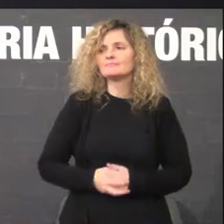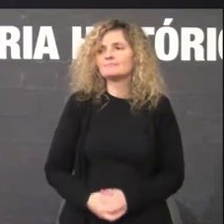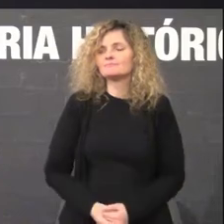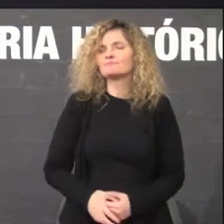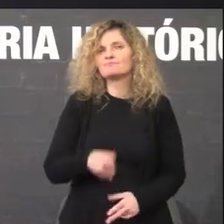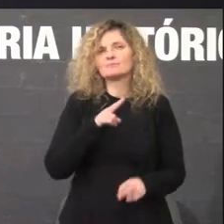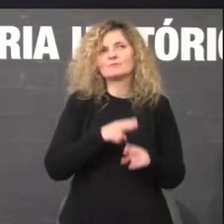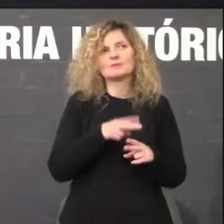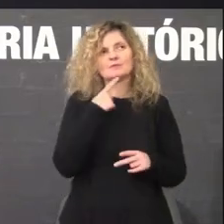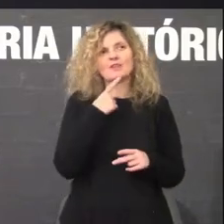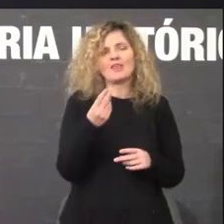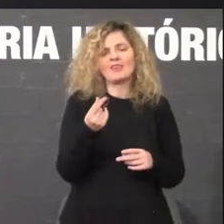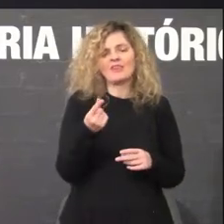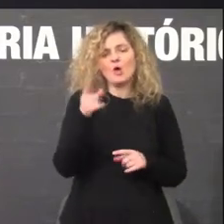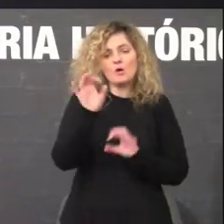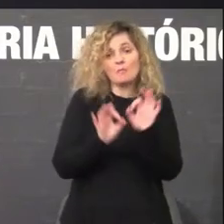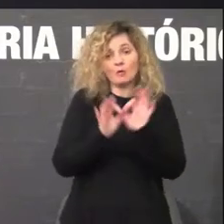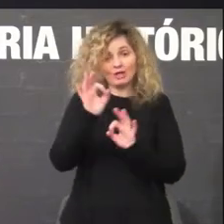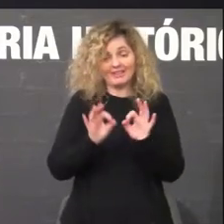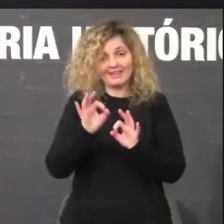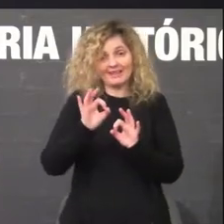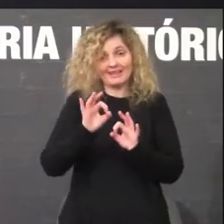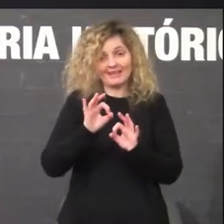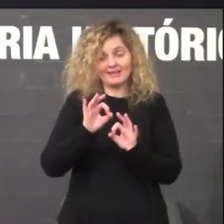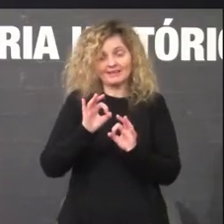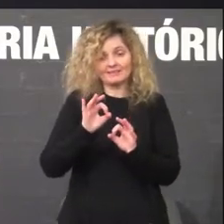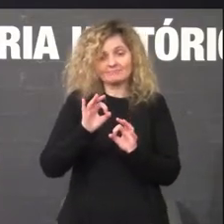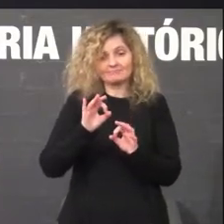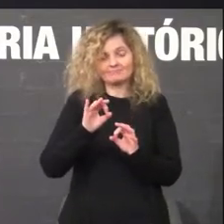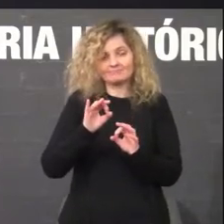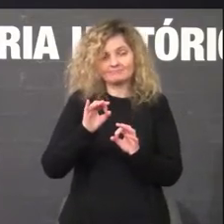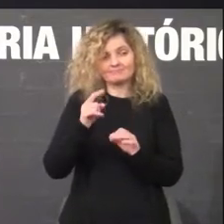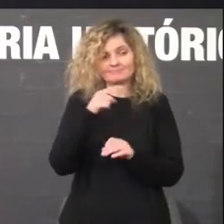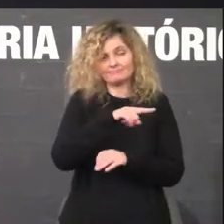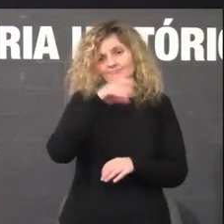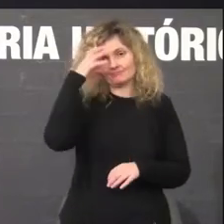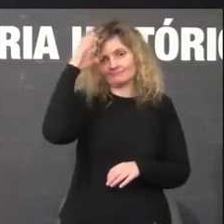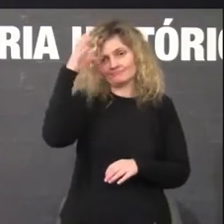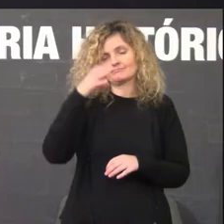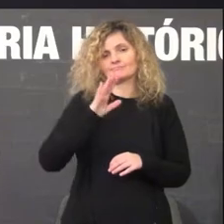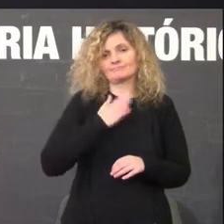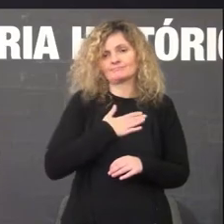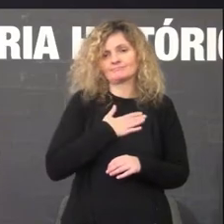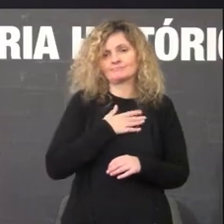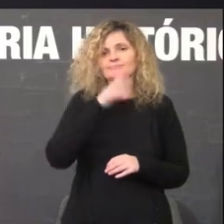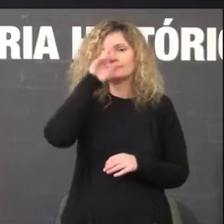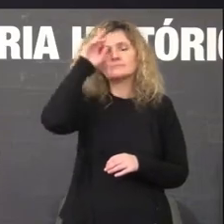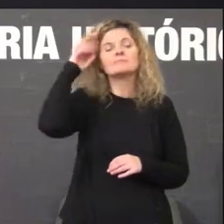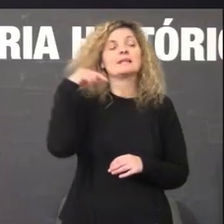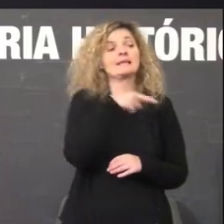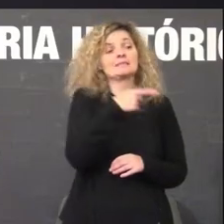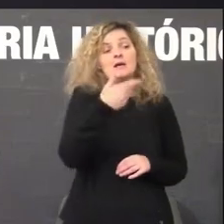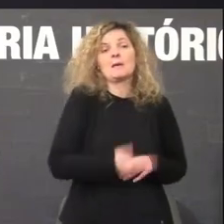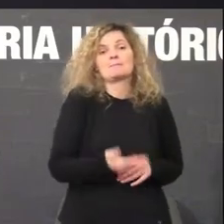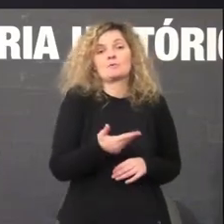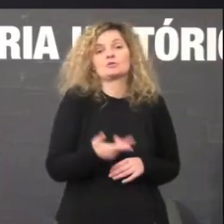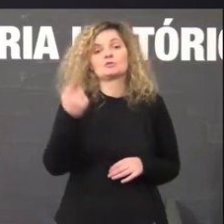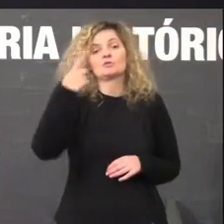¿cómo se dice? Un porcentaje que va al rey. Eso, y es importante